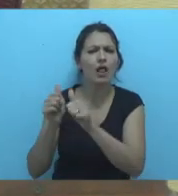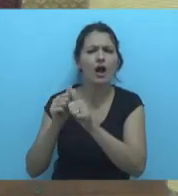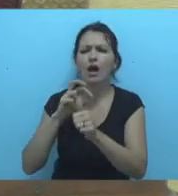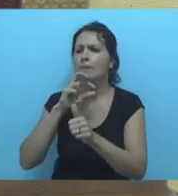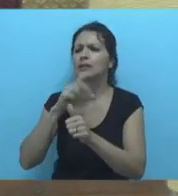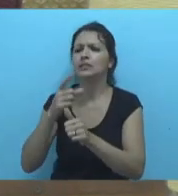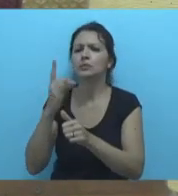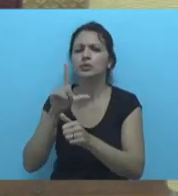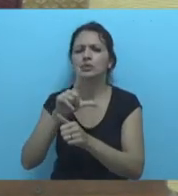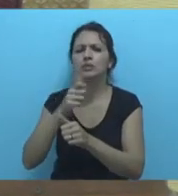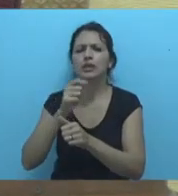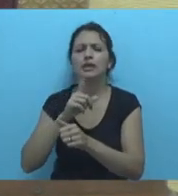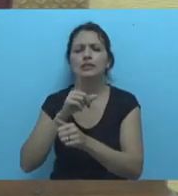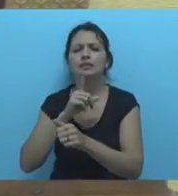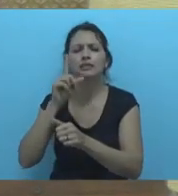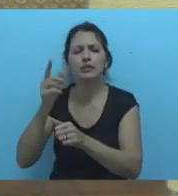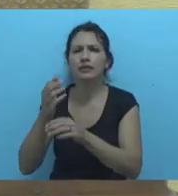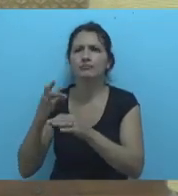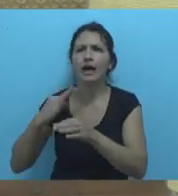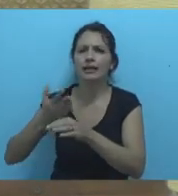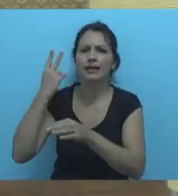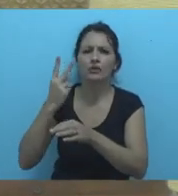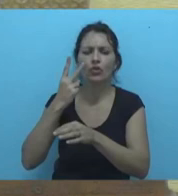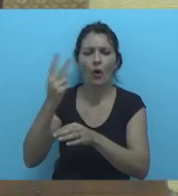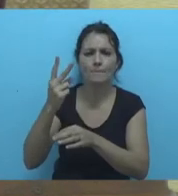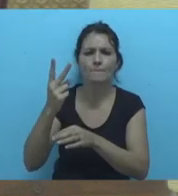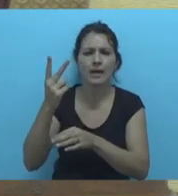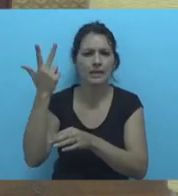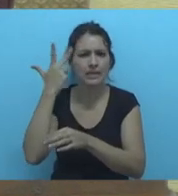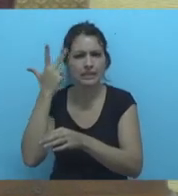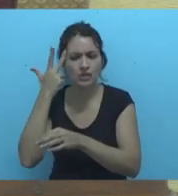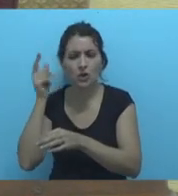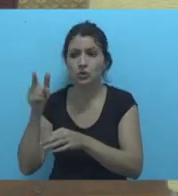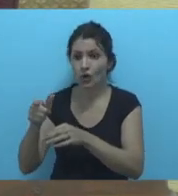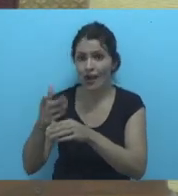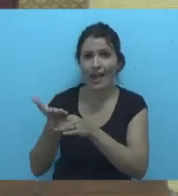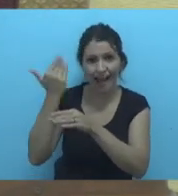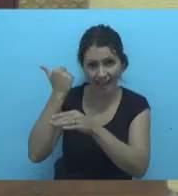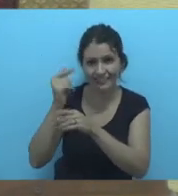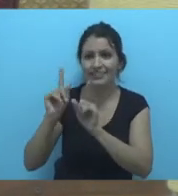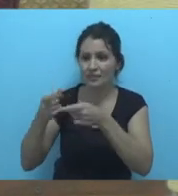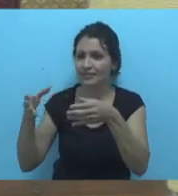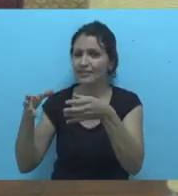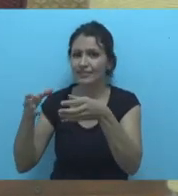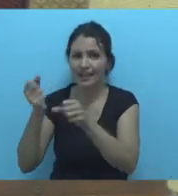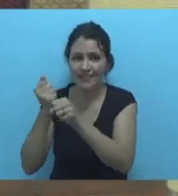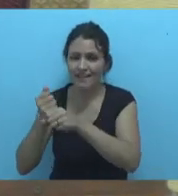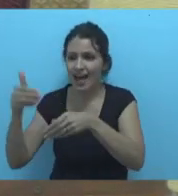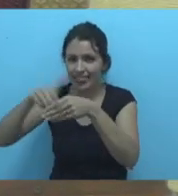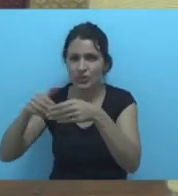Fe. Daniel Bugatti hasta el año 2018 era el presidente del directorio de Vicentín. La